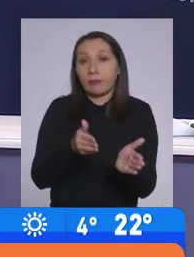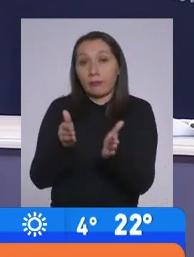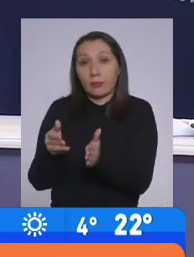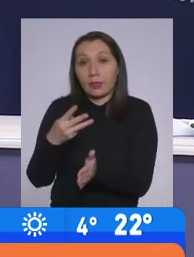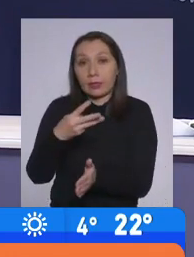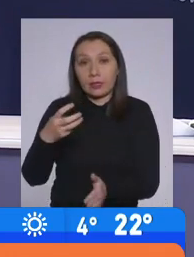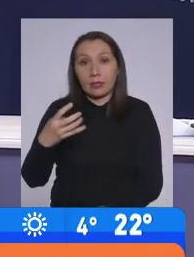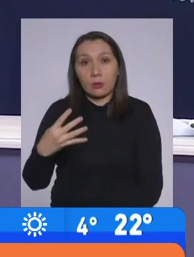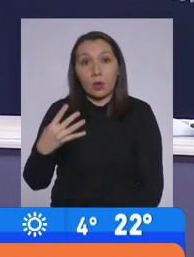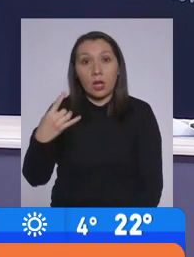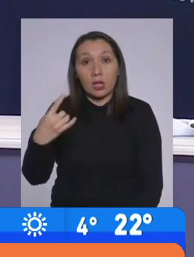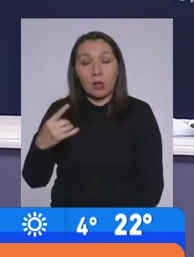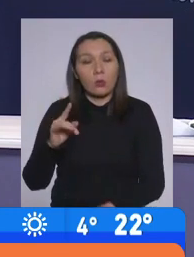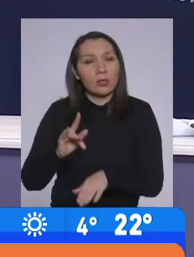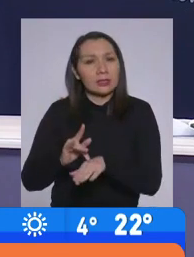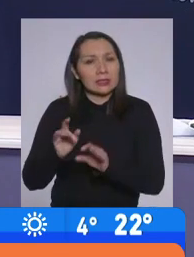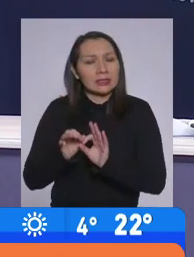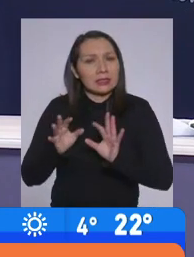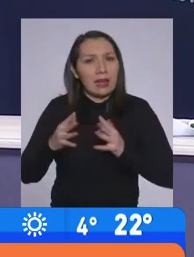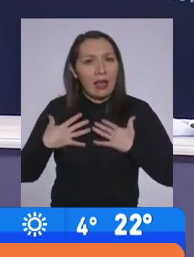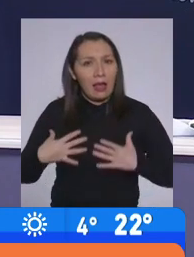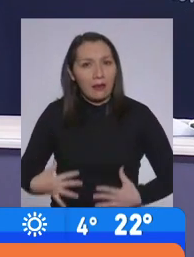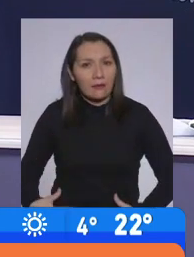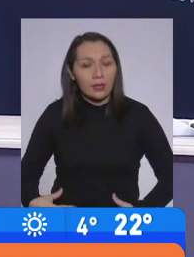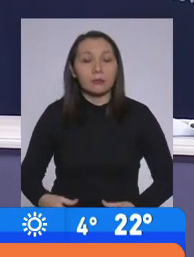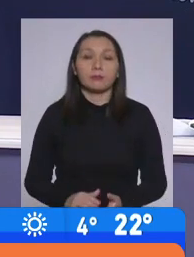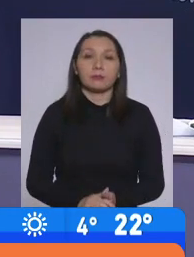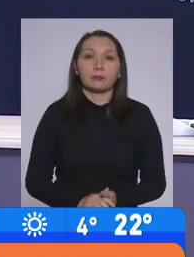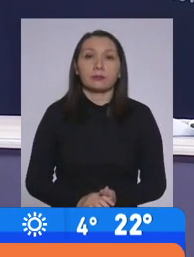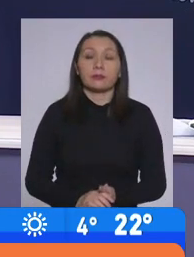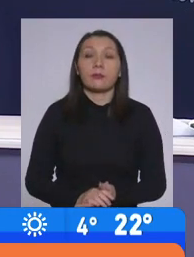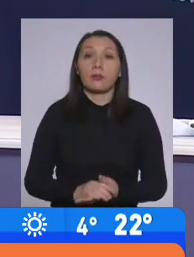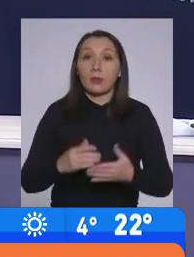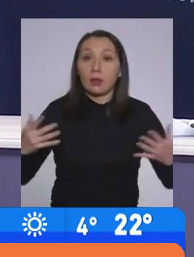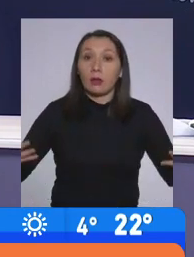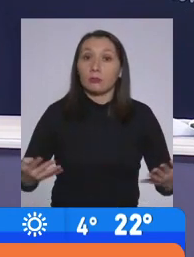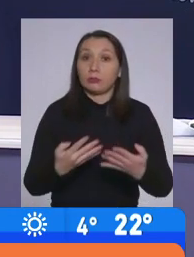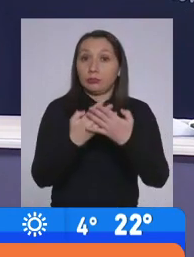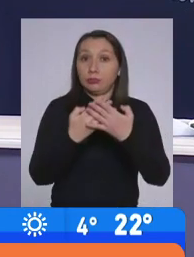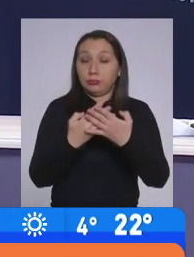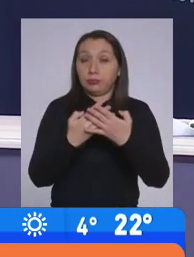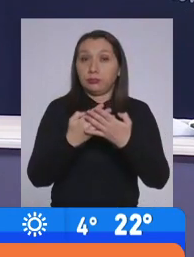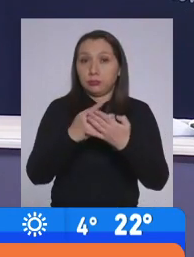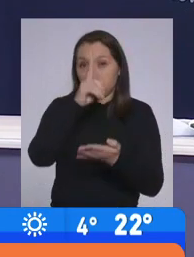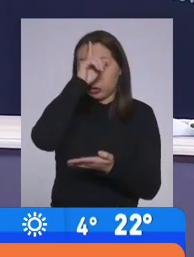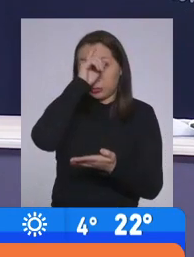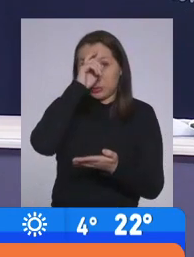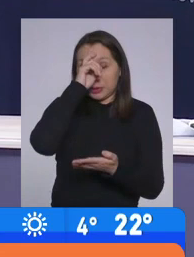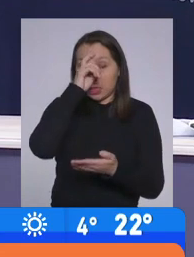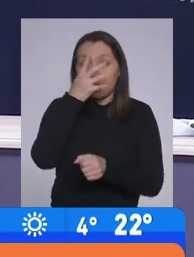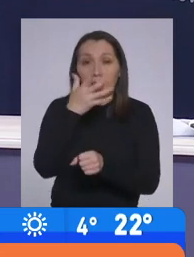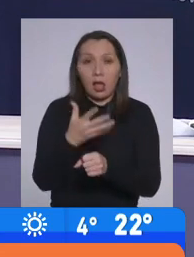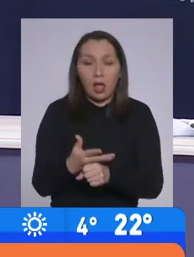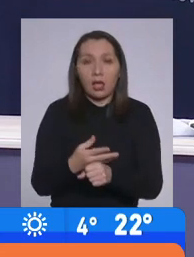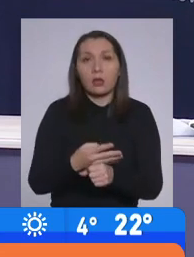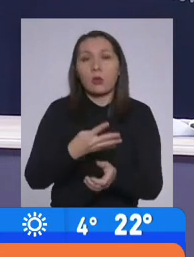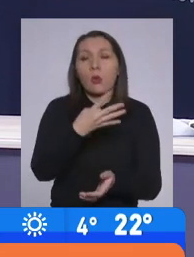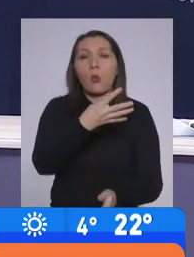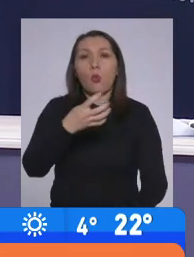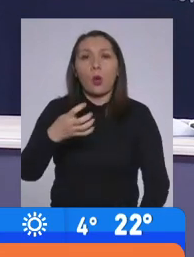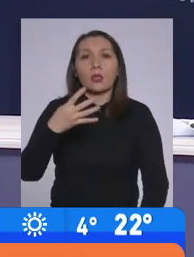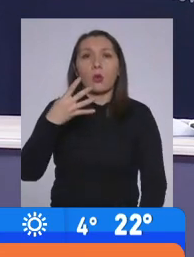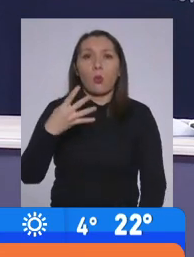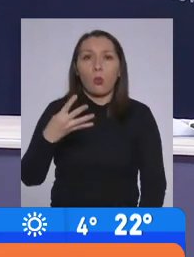341 están en estado crítico y en relación a la red integrada de salud contamos con